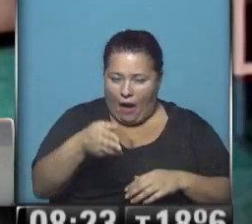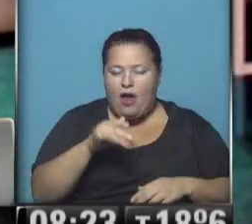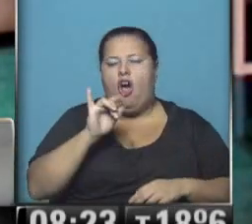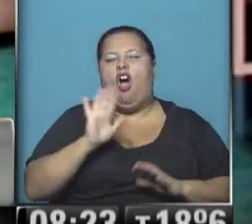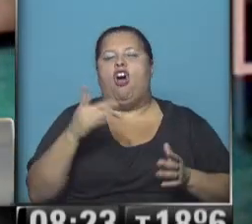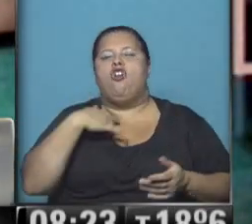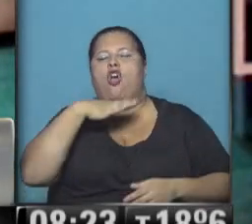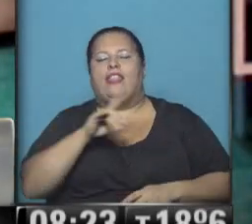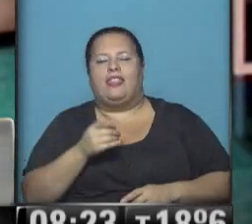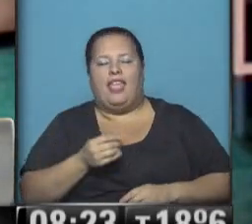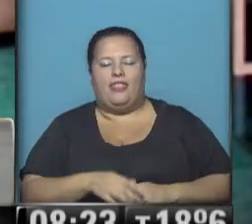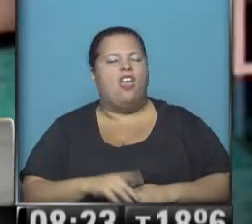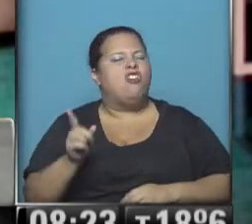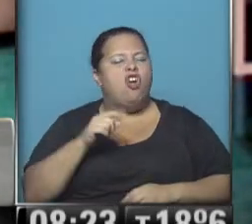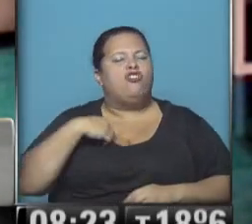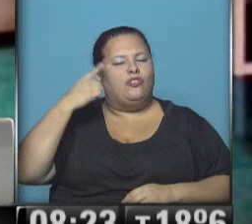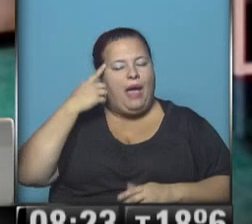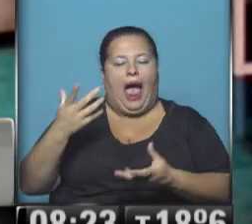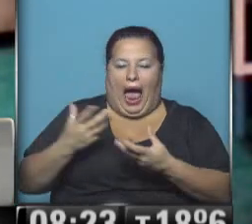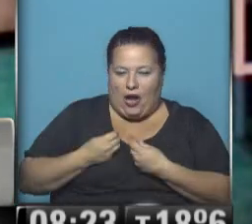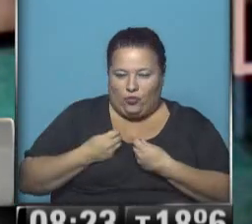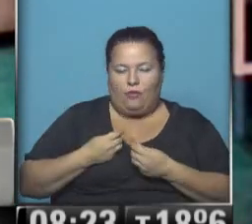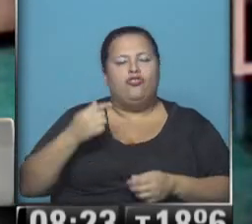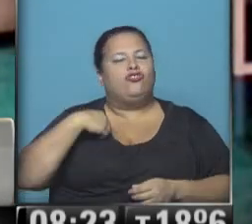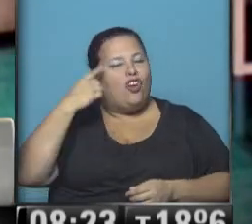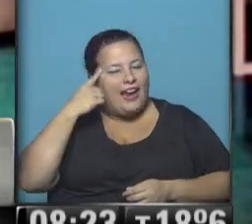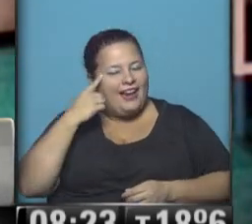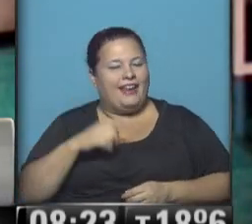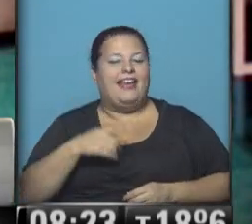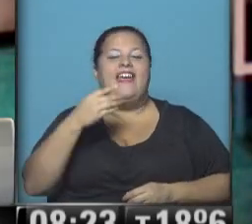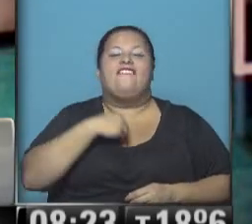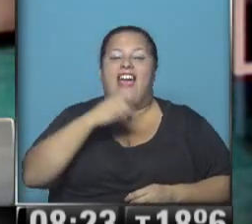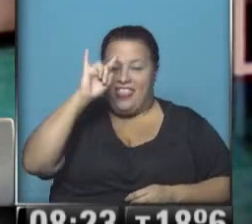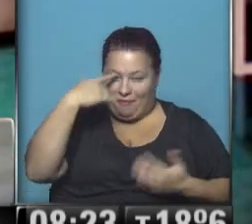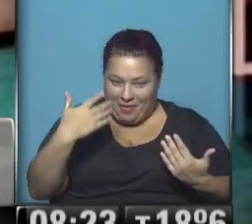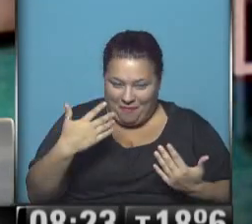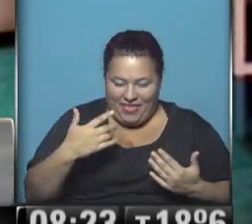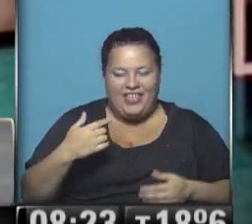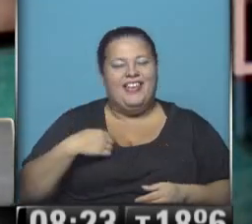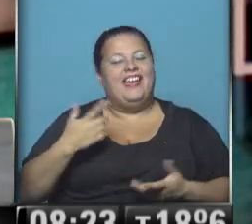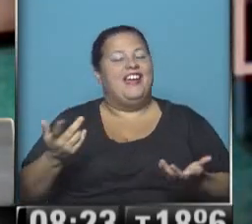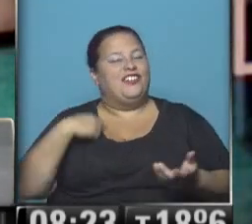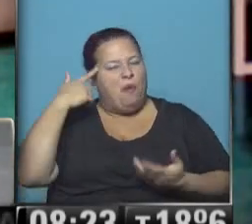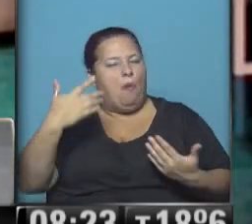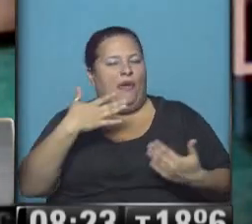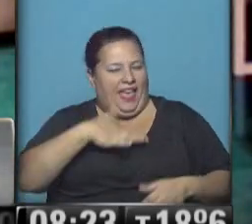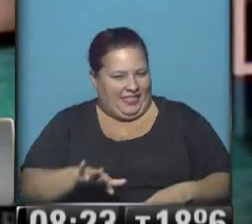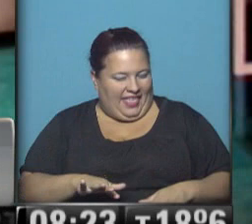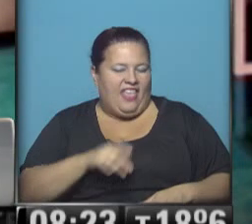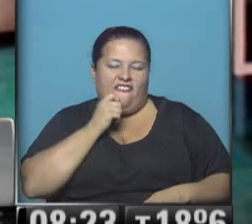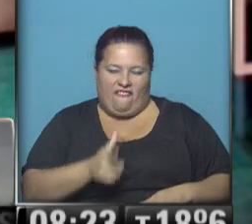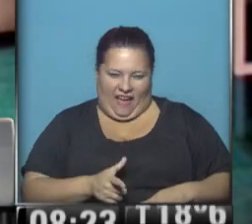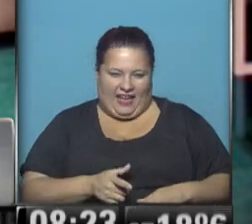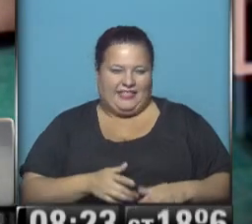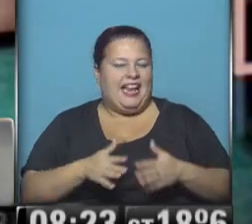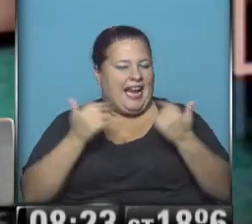o no lo vamos a entender? No, ayúdanos con eso. ¿Y los hinchas independientes pueden ir? Yo creo que van a poder entenderla